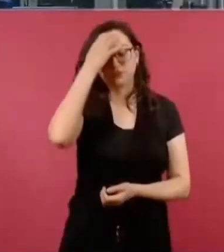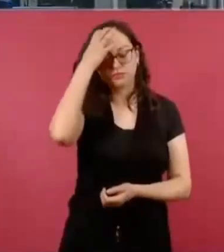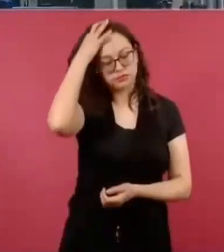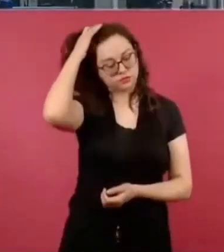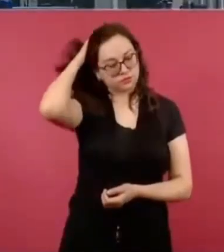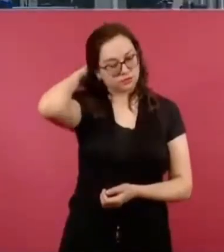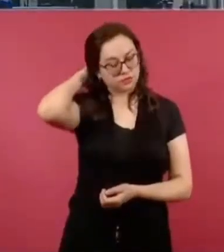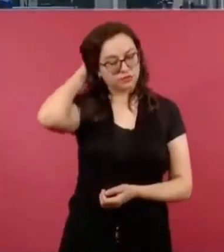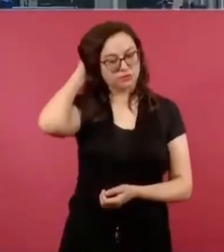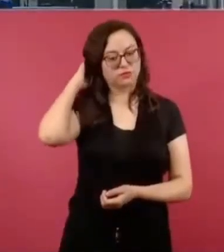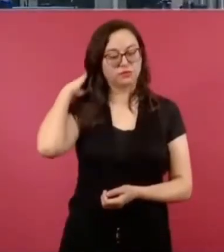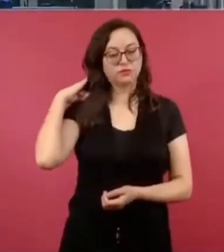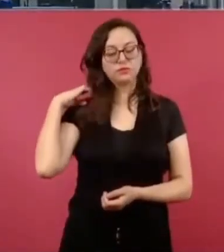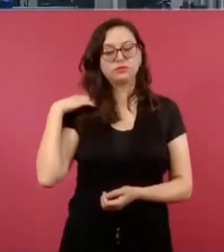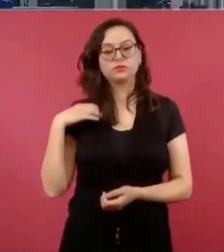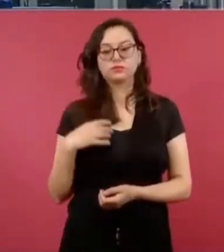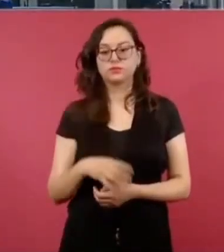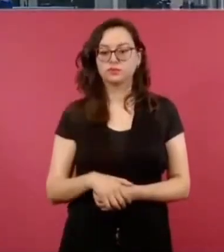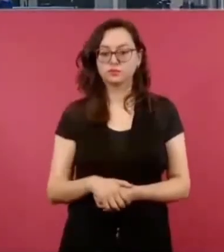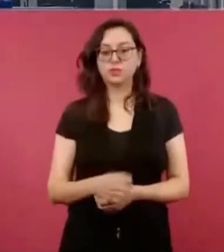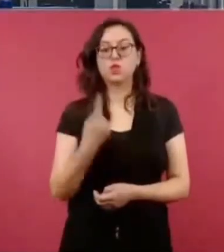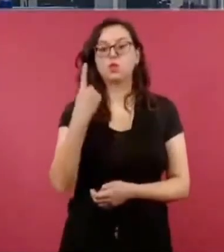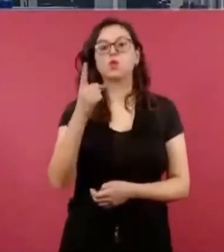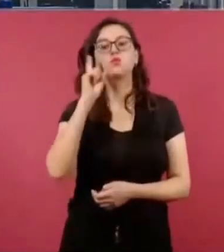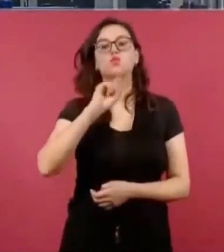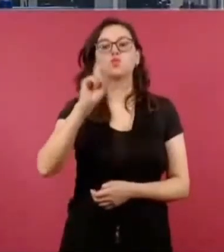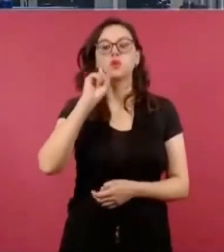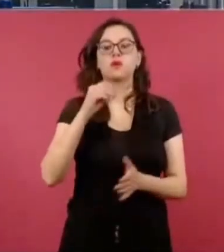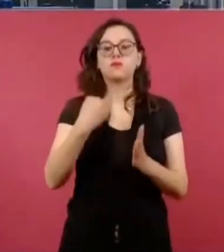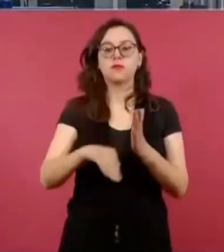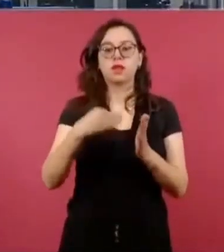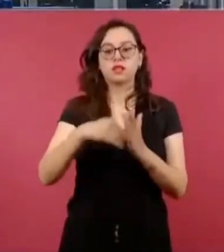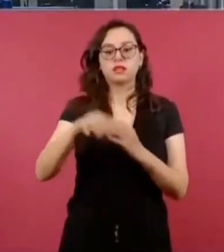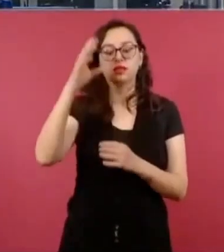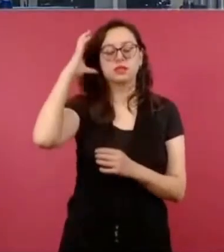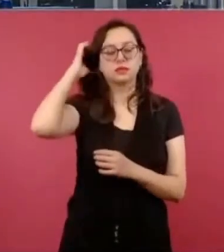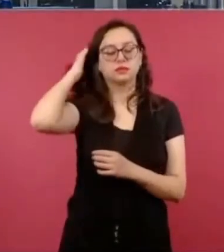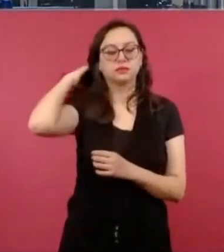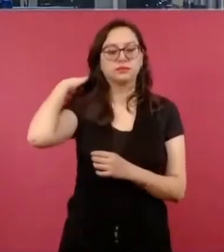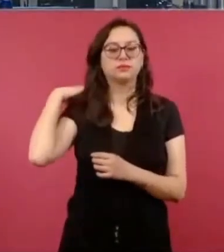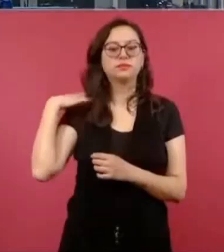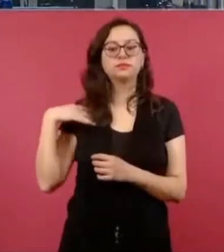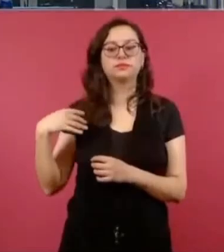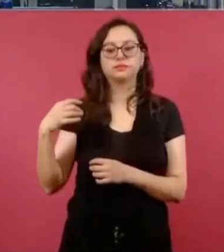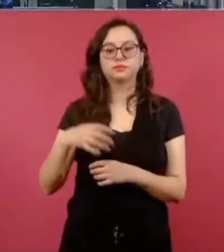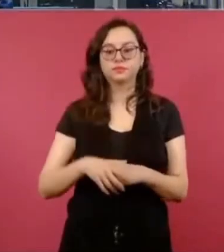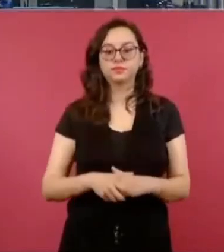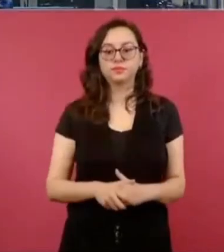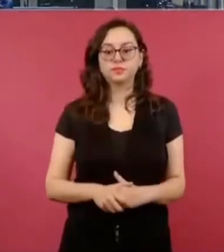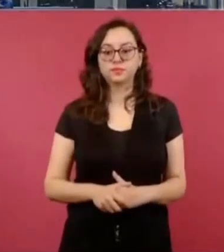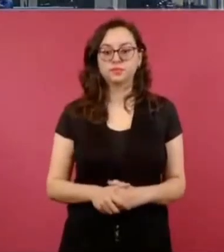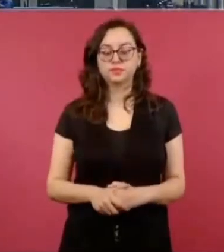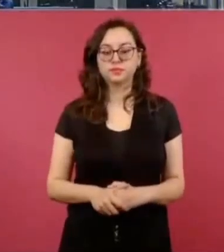Compañera, quedó compañera, sí, Fernanda.